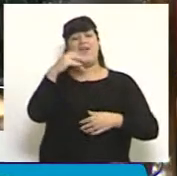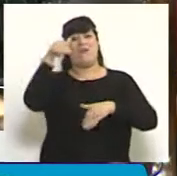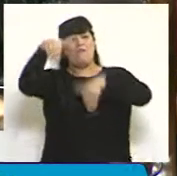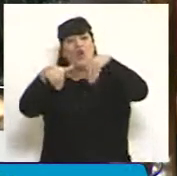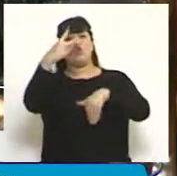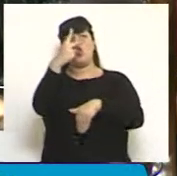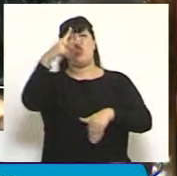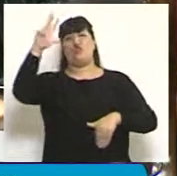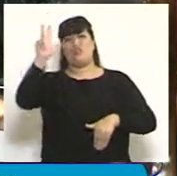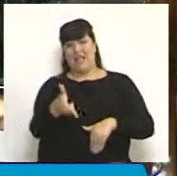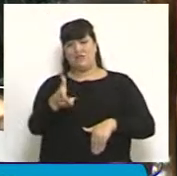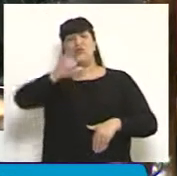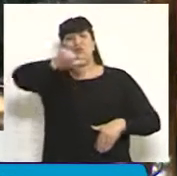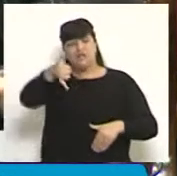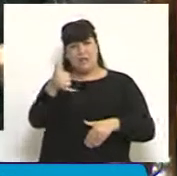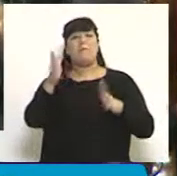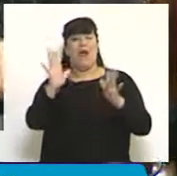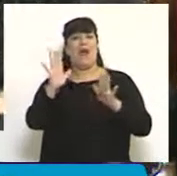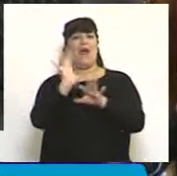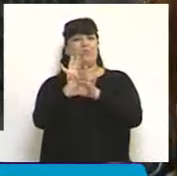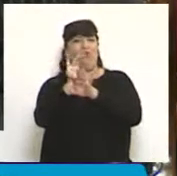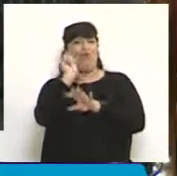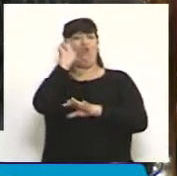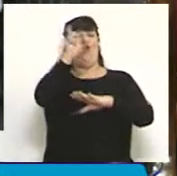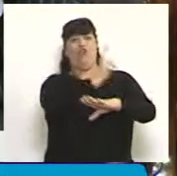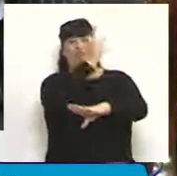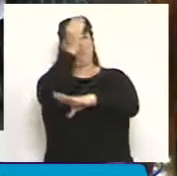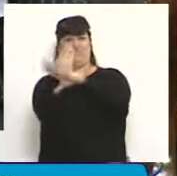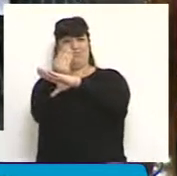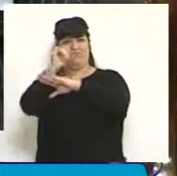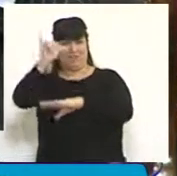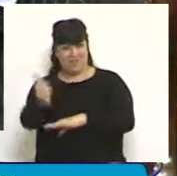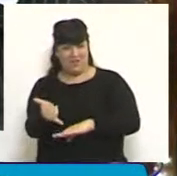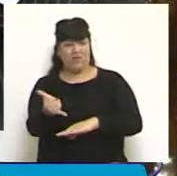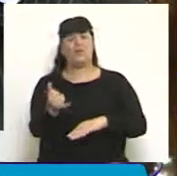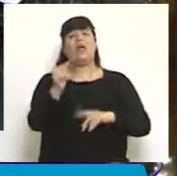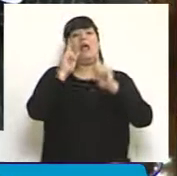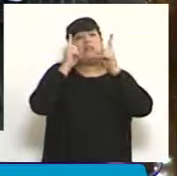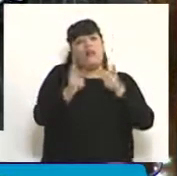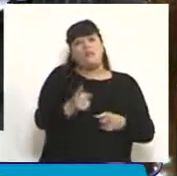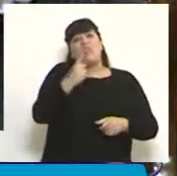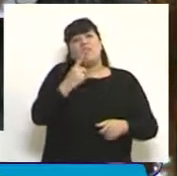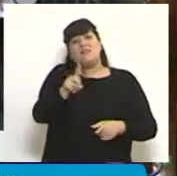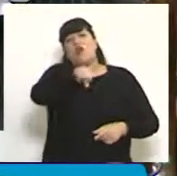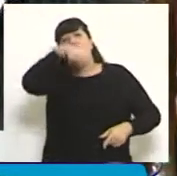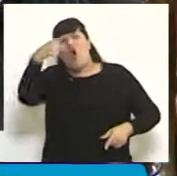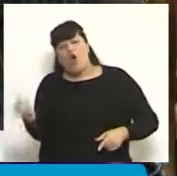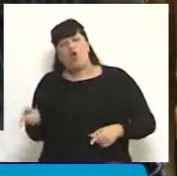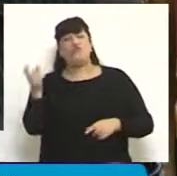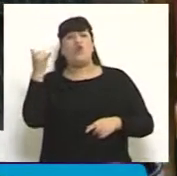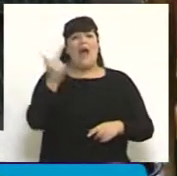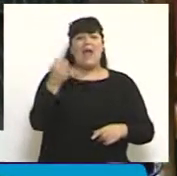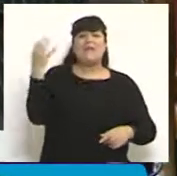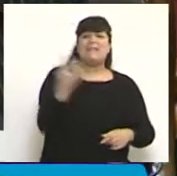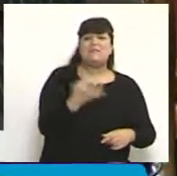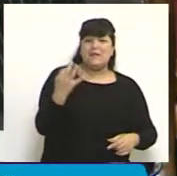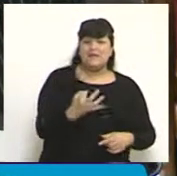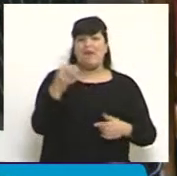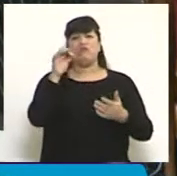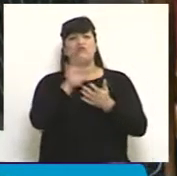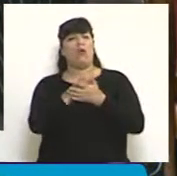para lograr entonces ocupar la subrogancia. También se dice que otro de los supuestos especiales está dado